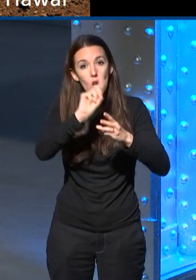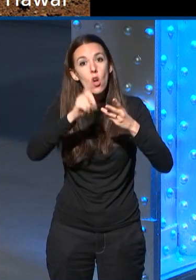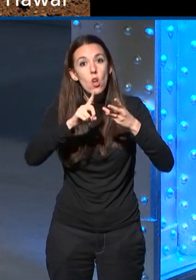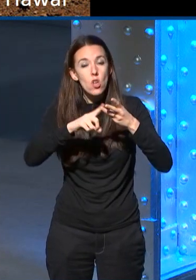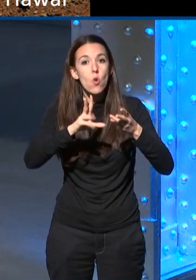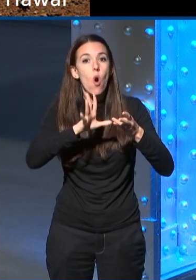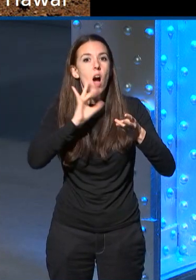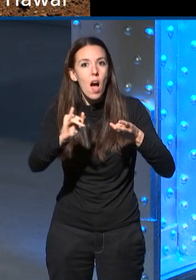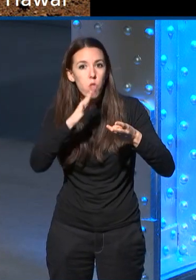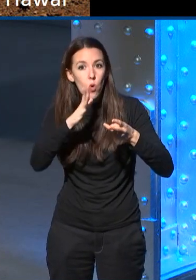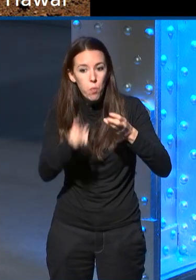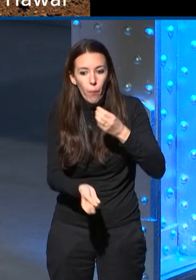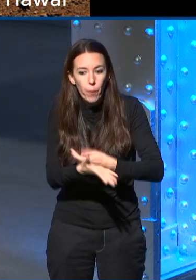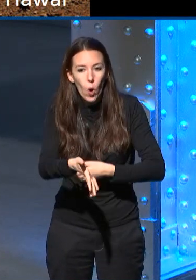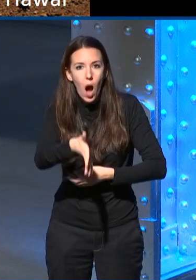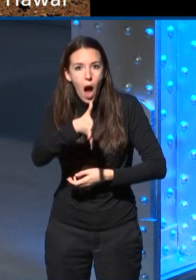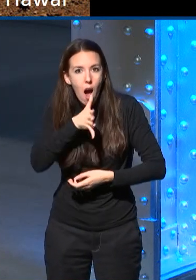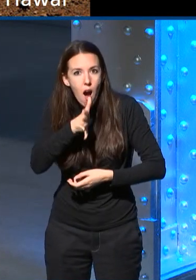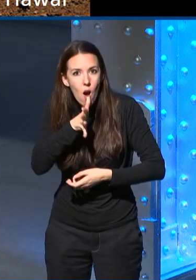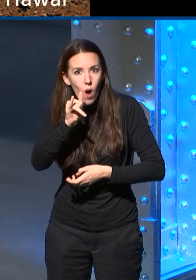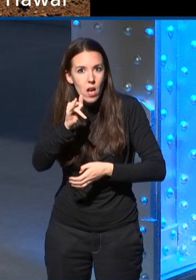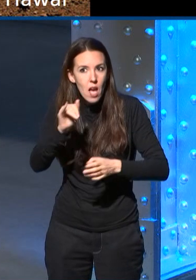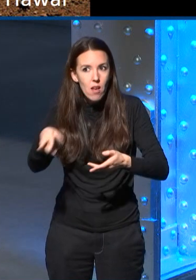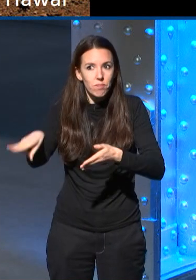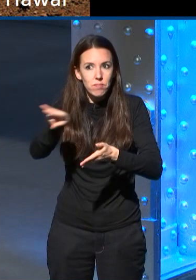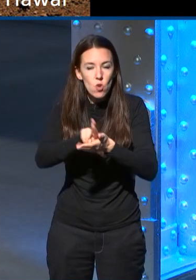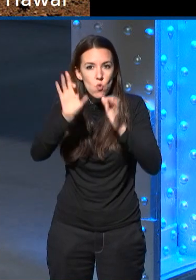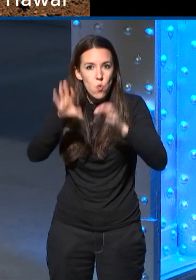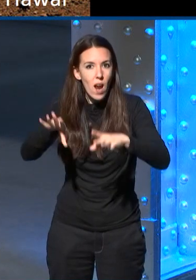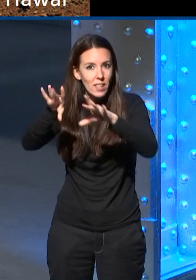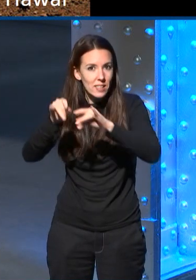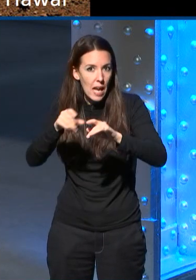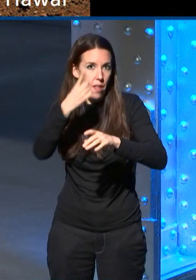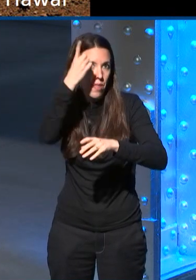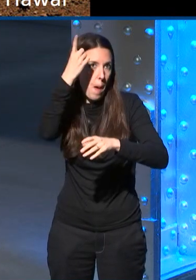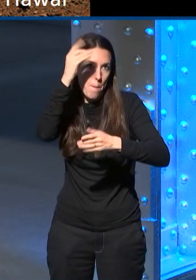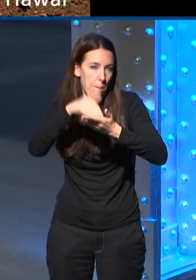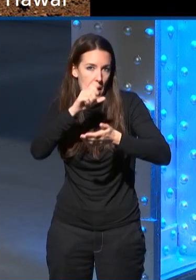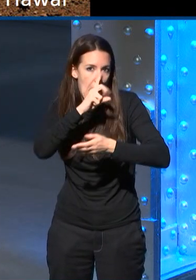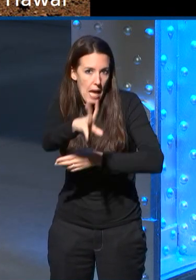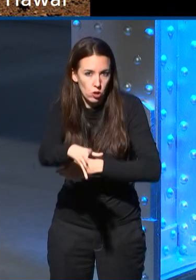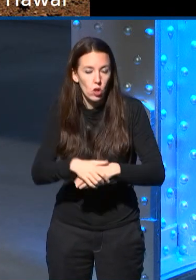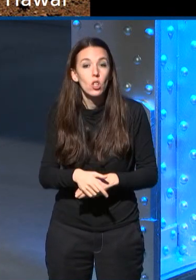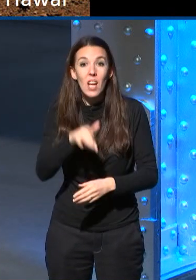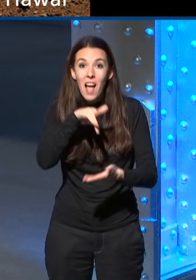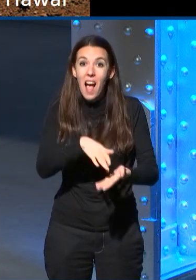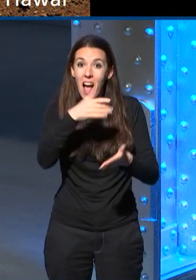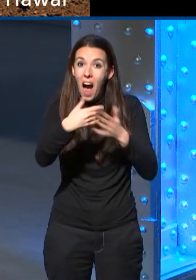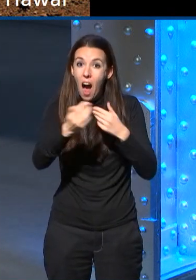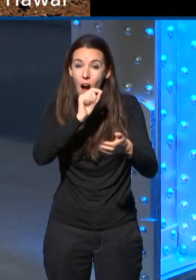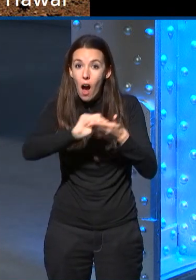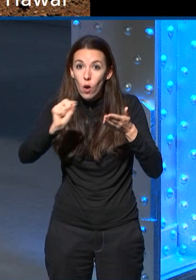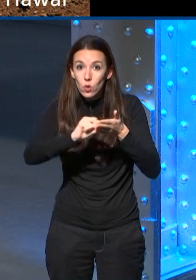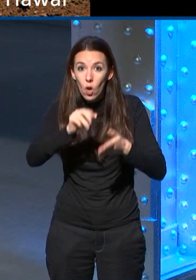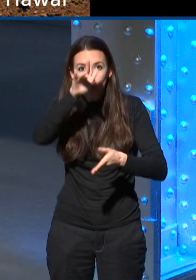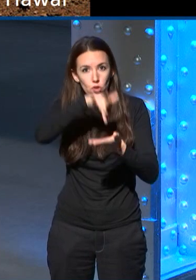cuando incluso generan agua y recuperan un planeta como era la Tierra dentro de 1000 años. Pues es el Kim Stanley Robinson, está metido en esto